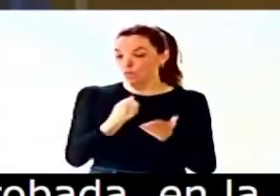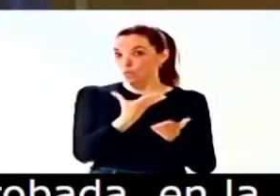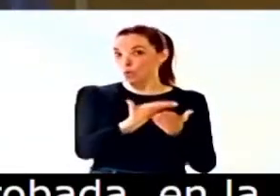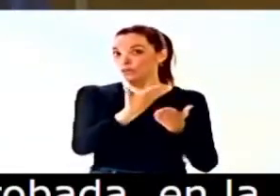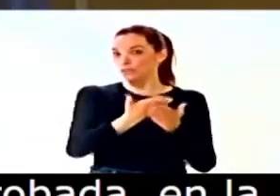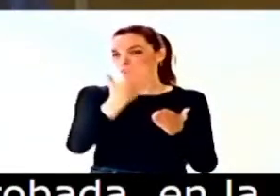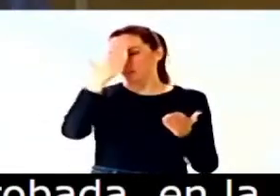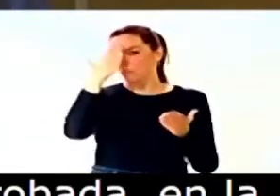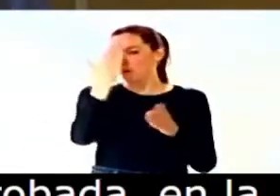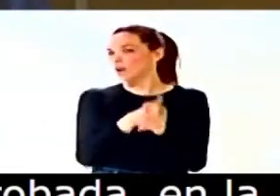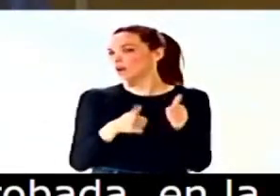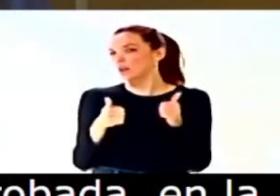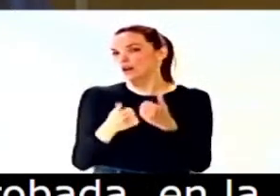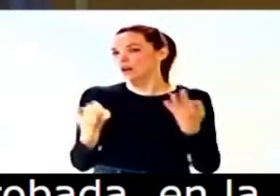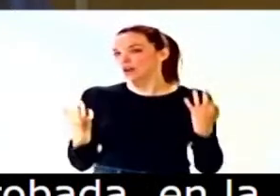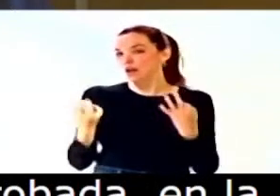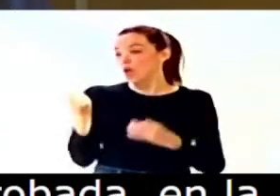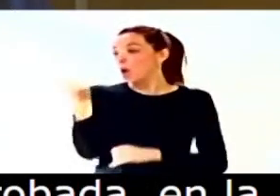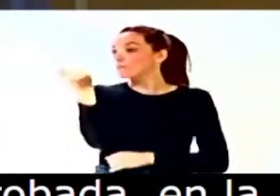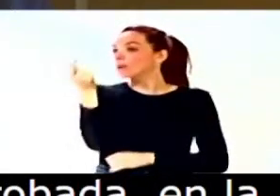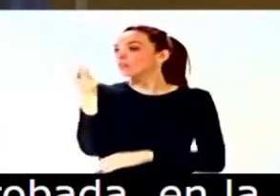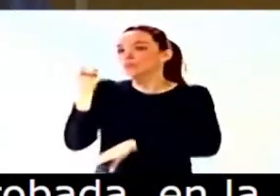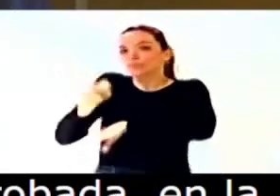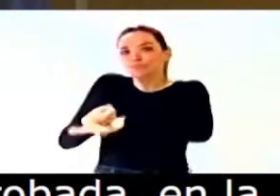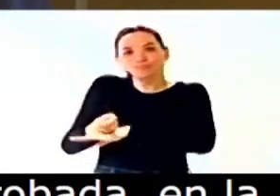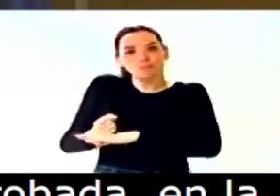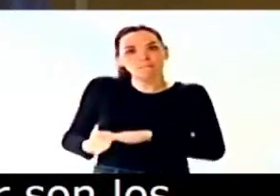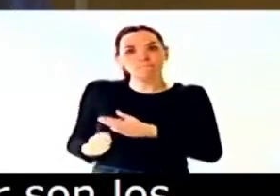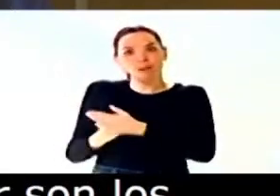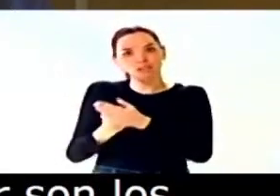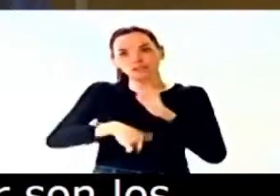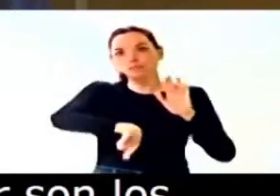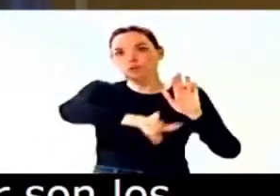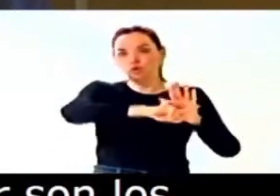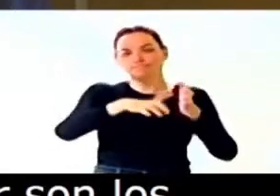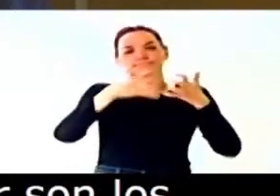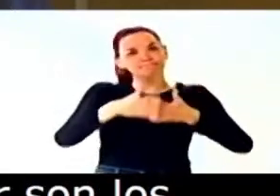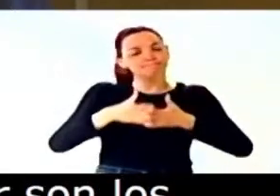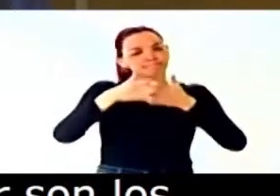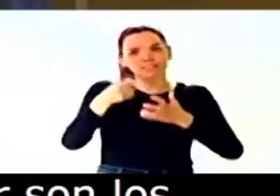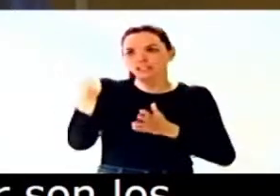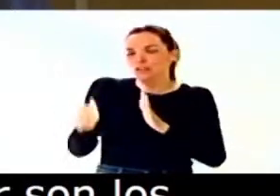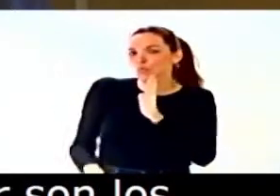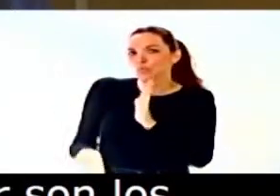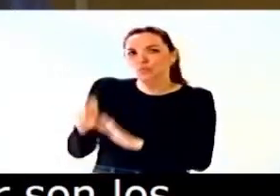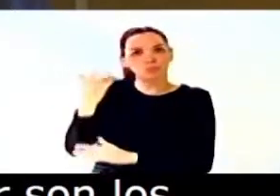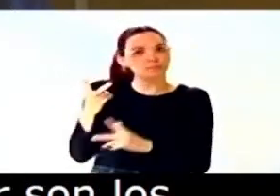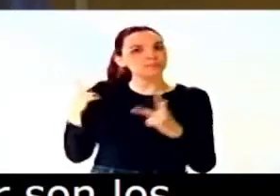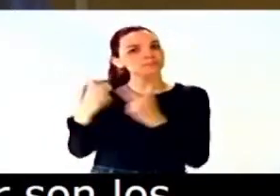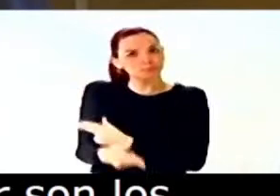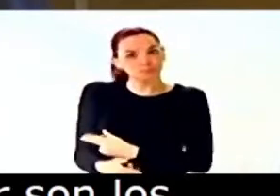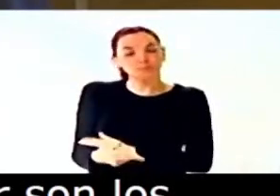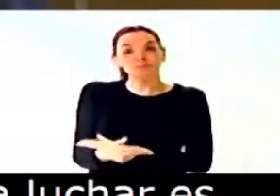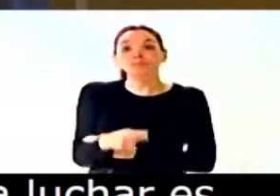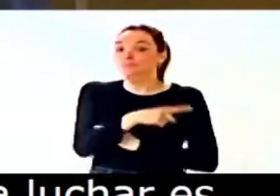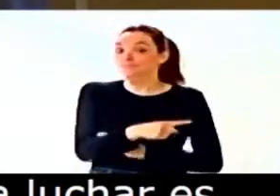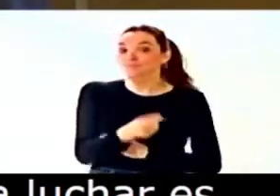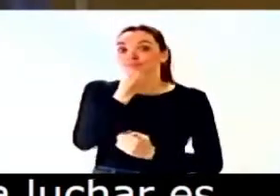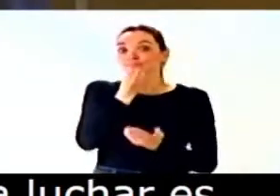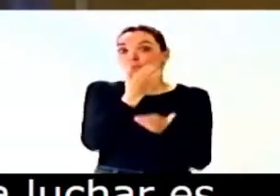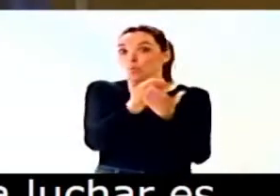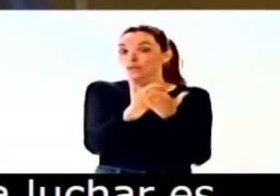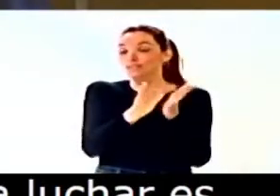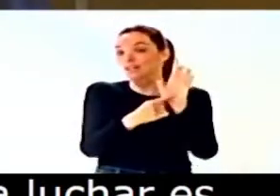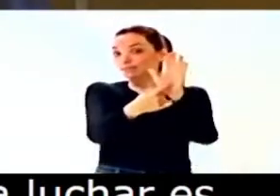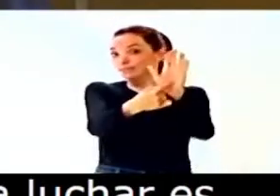fundamentalmente lo que se va a limitar es los precios, lo que fundamentalmente se va a luchar contra la inflación, en relación con esta propuesta creemos